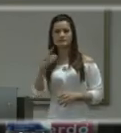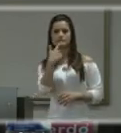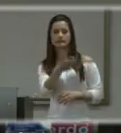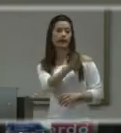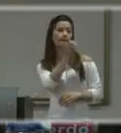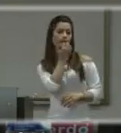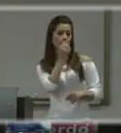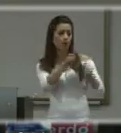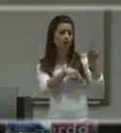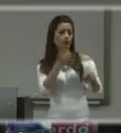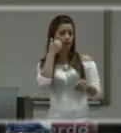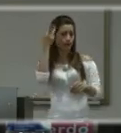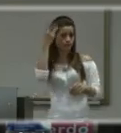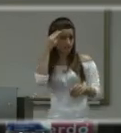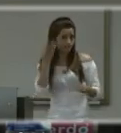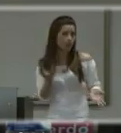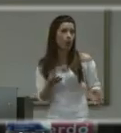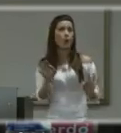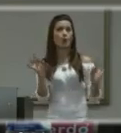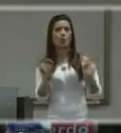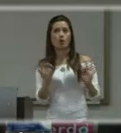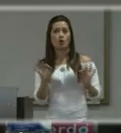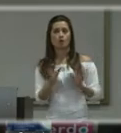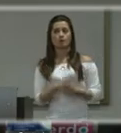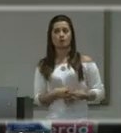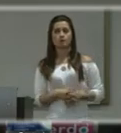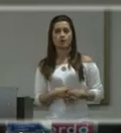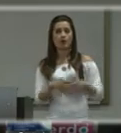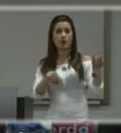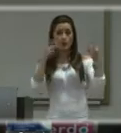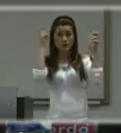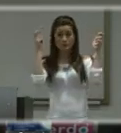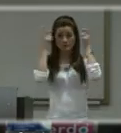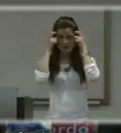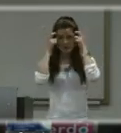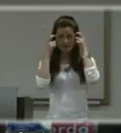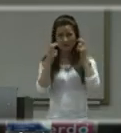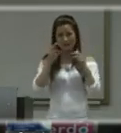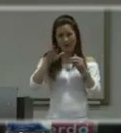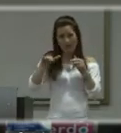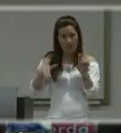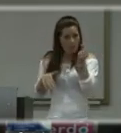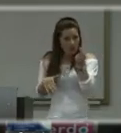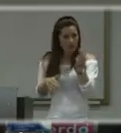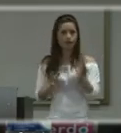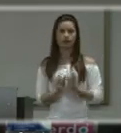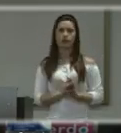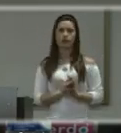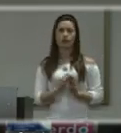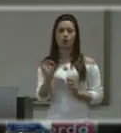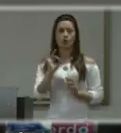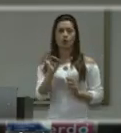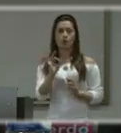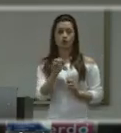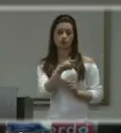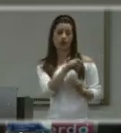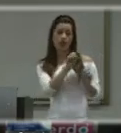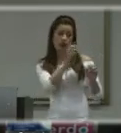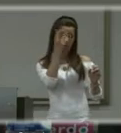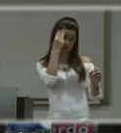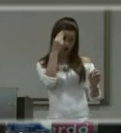personas con síndrome de Down o personas como cognitivas leves sí pueden tomar ese